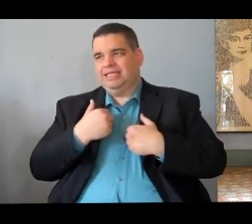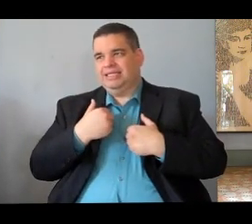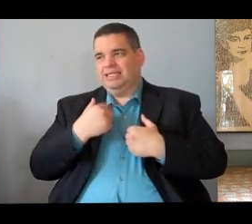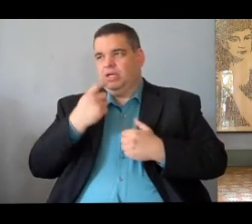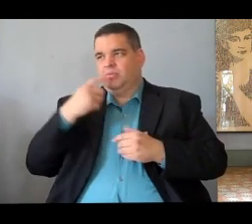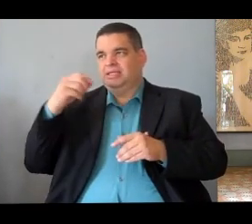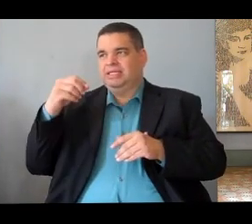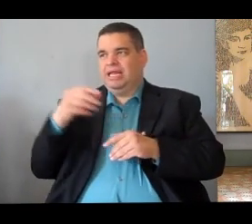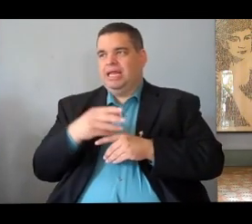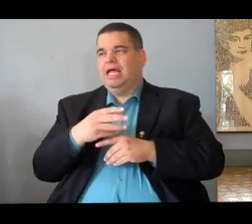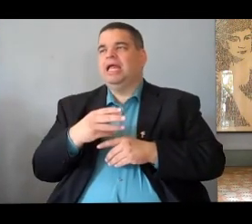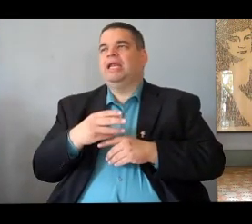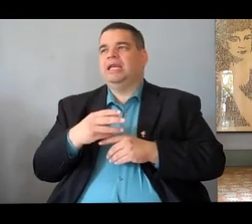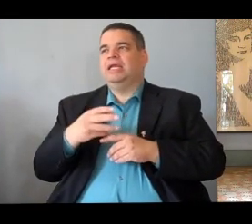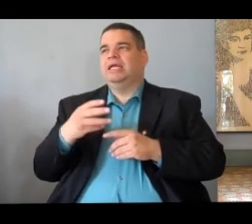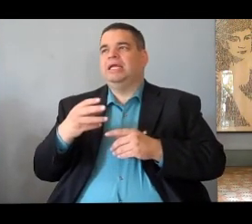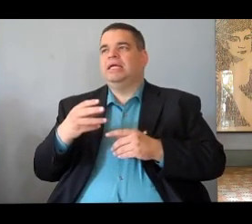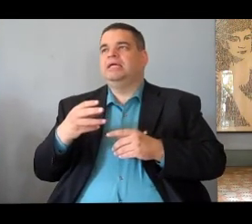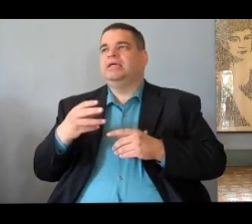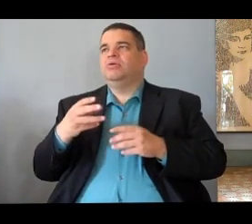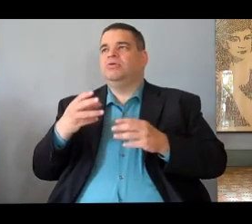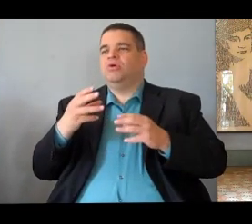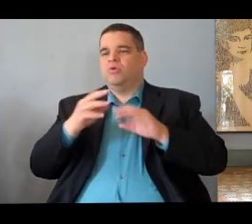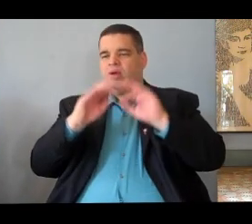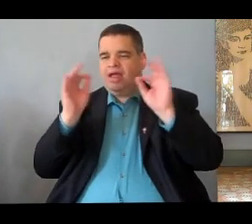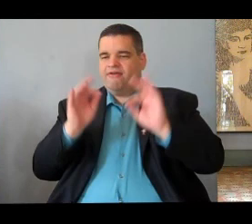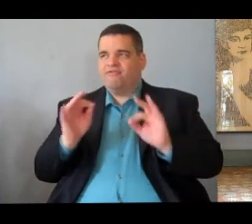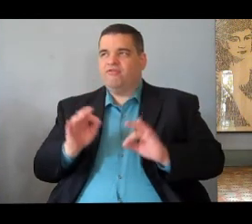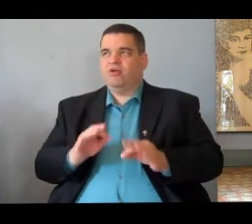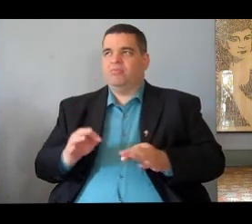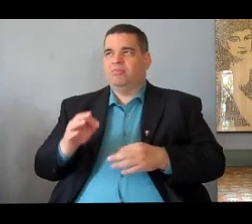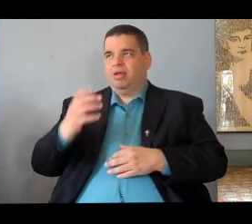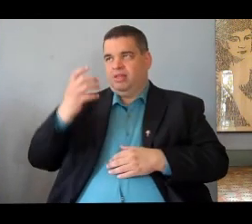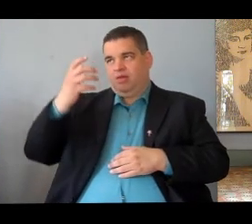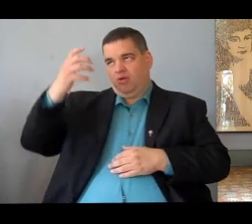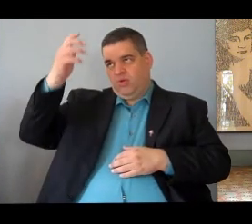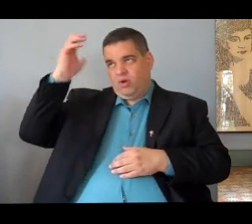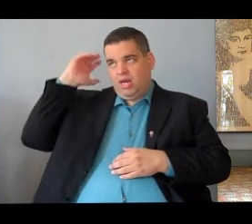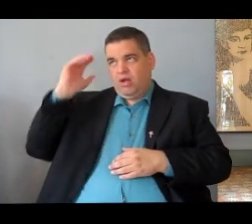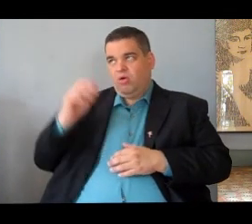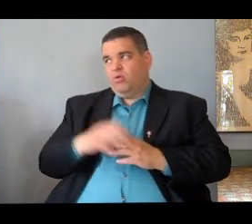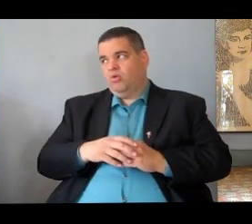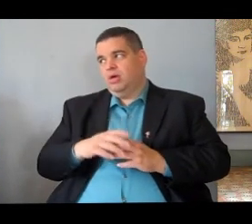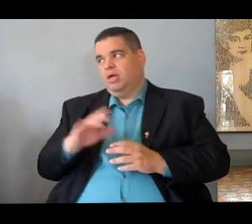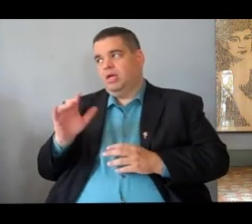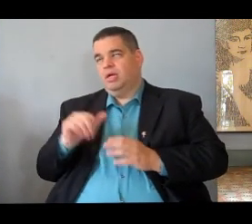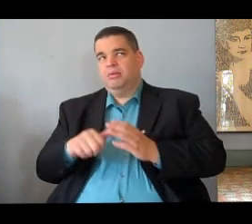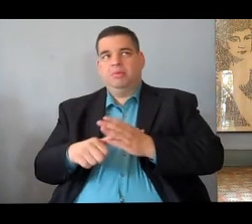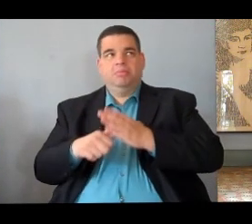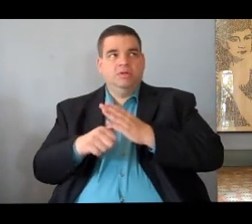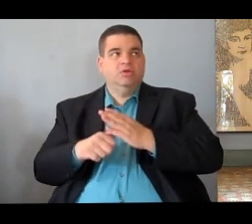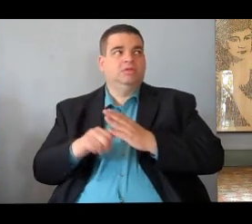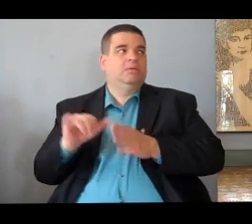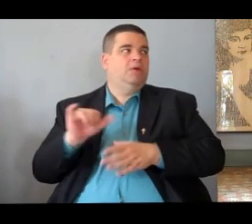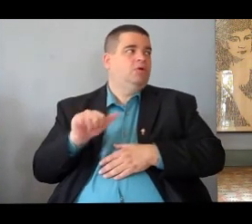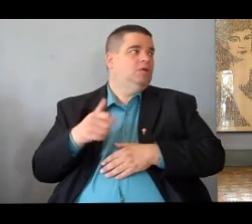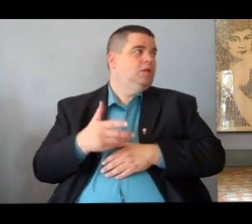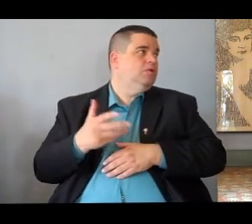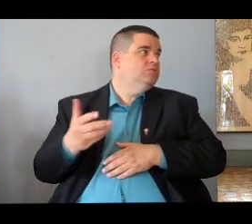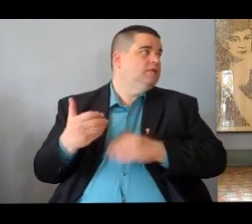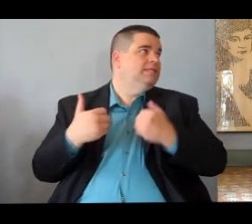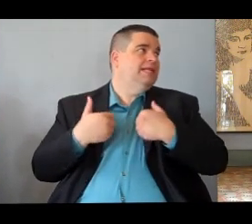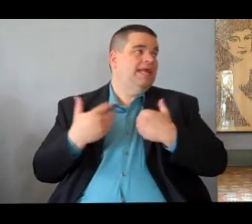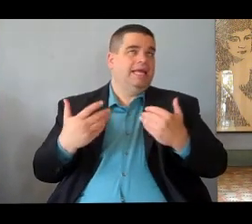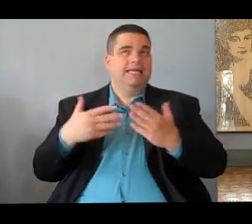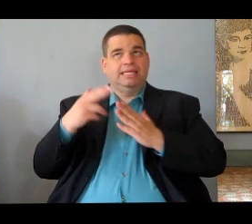forma de un león. Exacto. Son tú lo viste, ¿verdad? Sí. No, ya lo viste, míralo para allá. Y me impresiona mucho también una de las piezas que tienen aquí, de